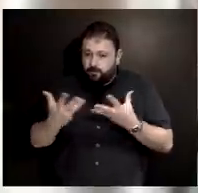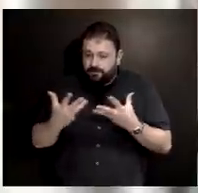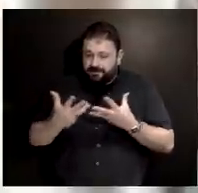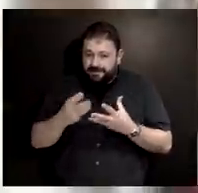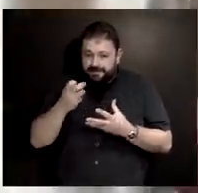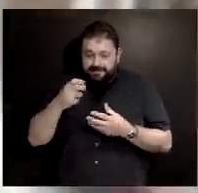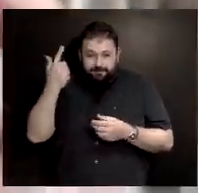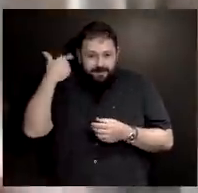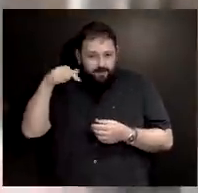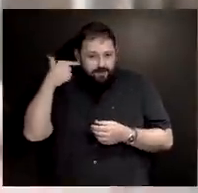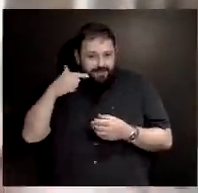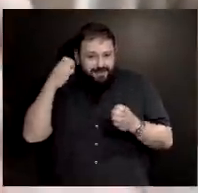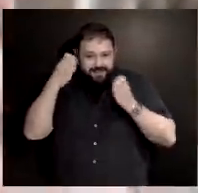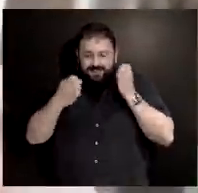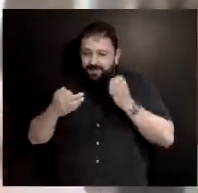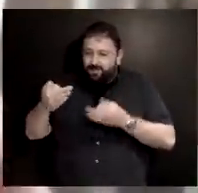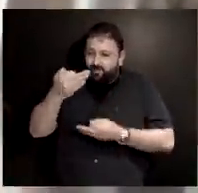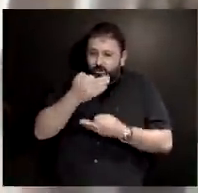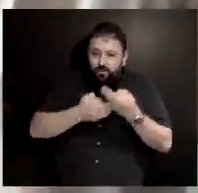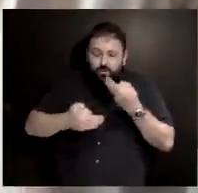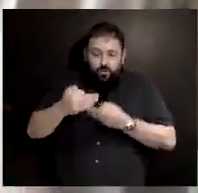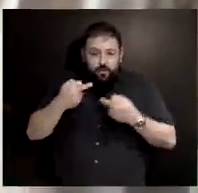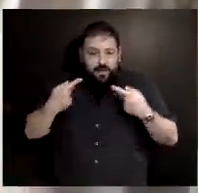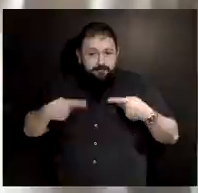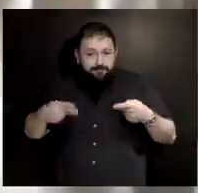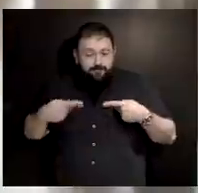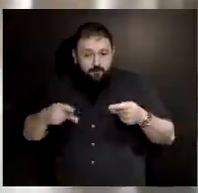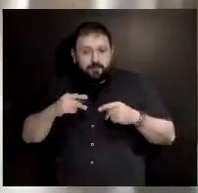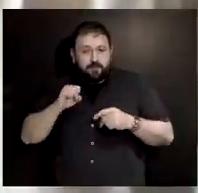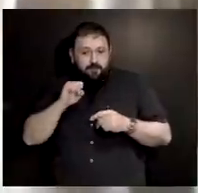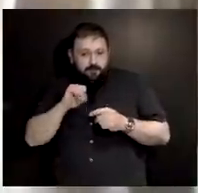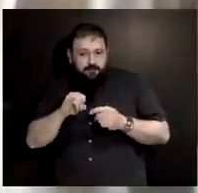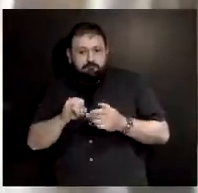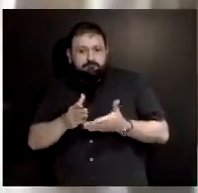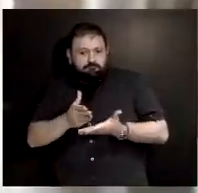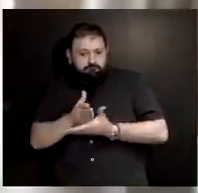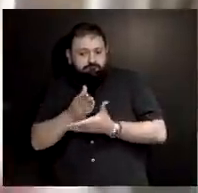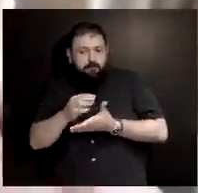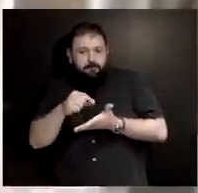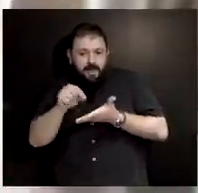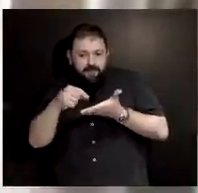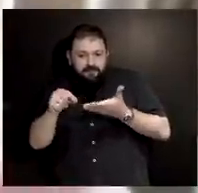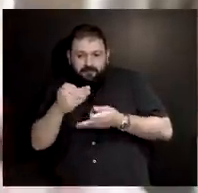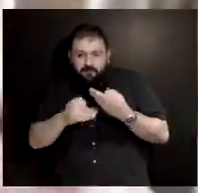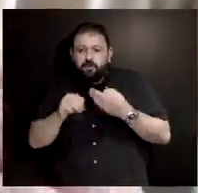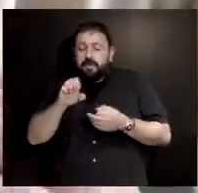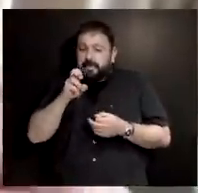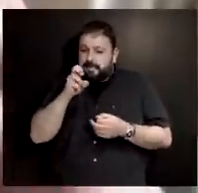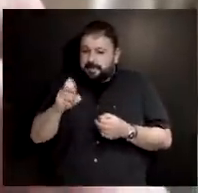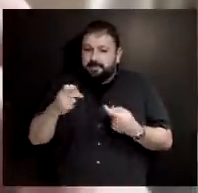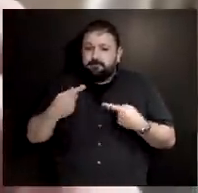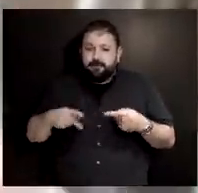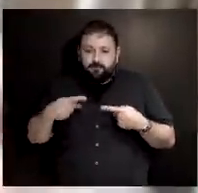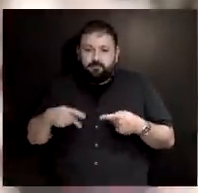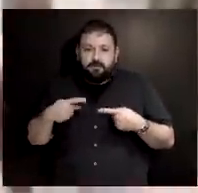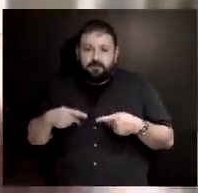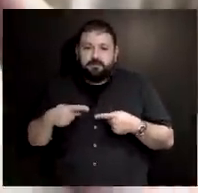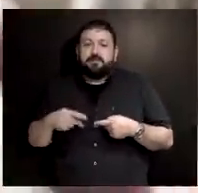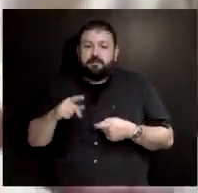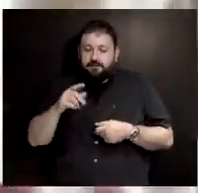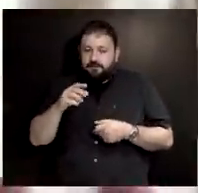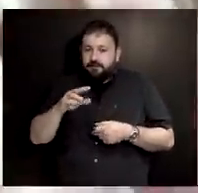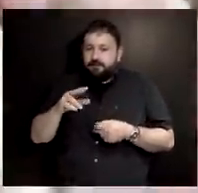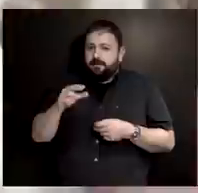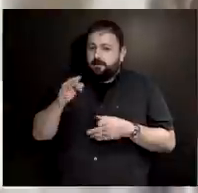es toda la gente que está calificada a Extravaganas de Guadalajara será personas que